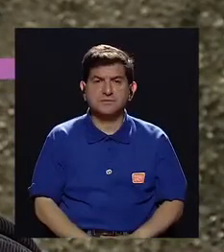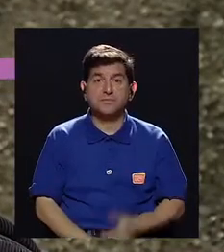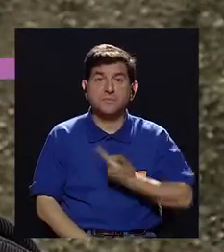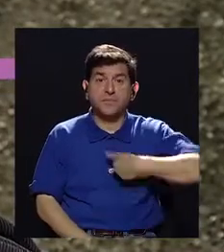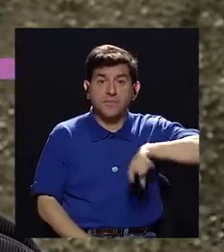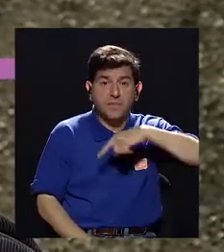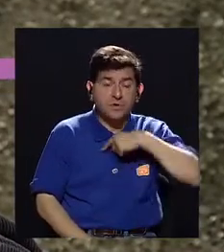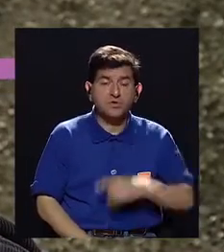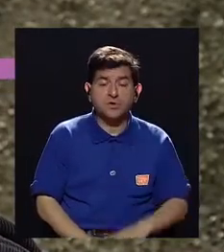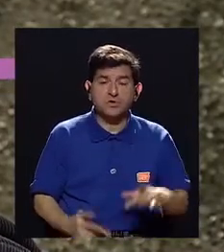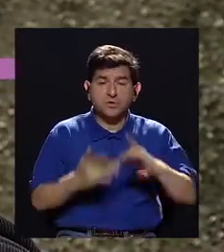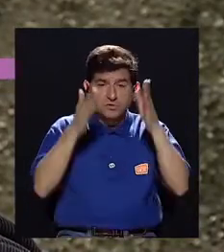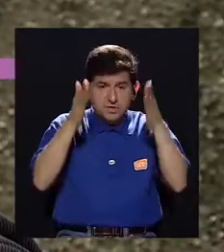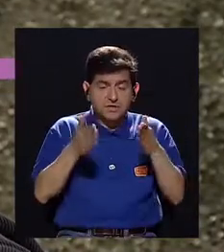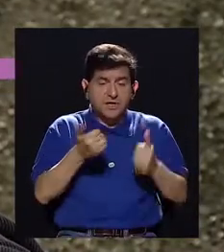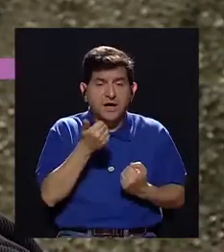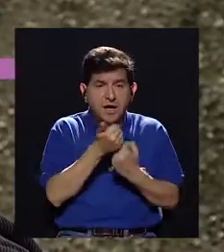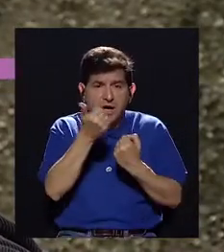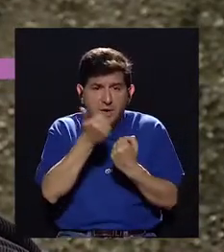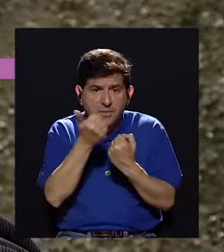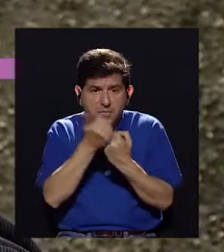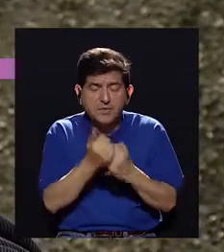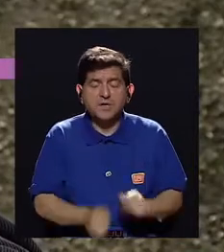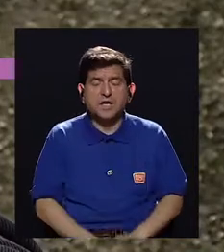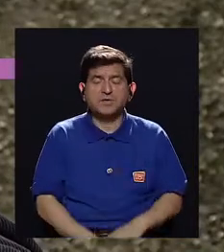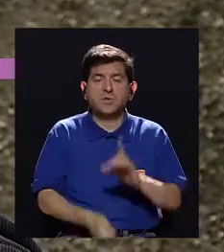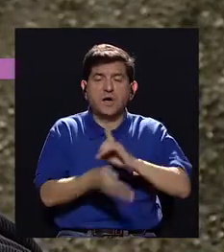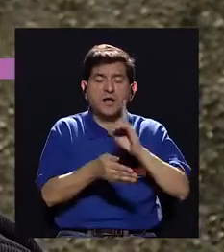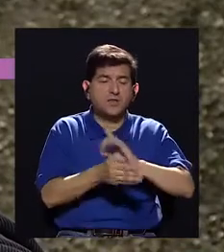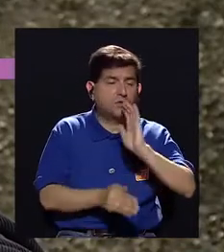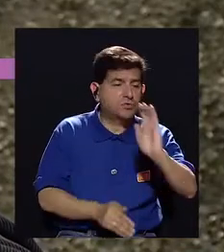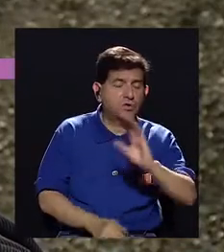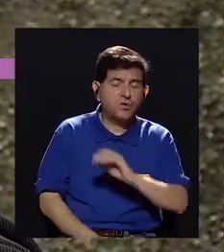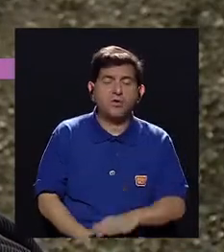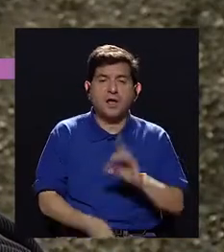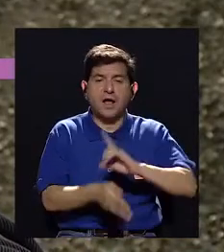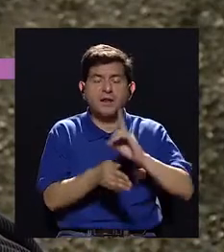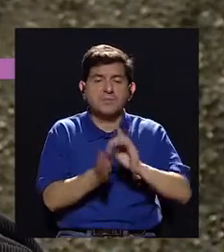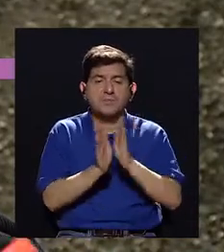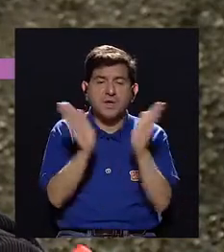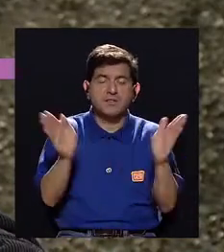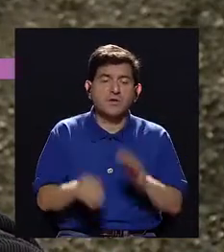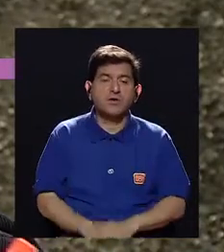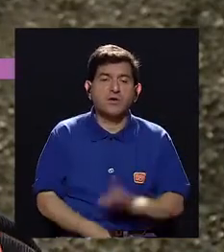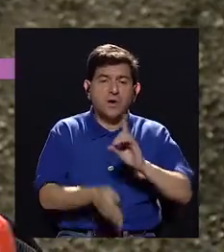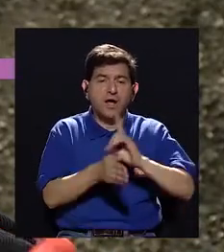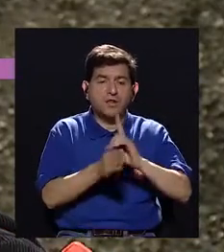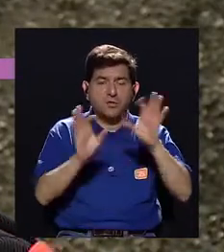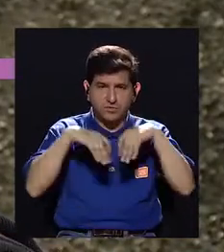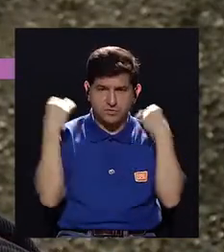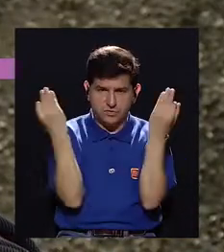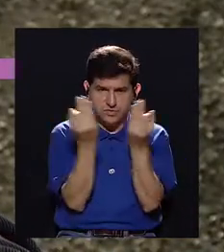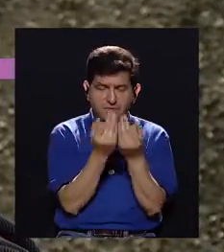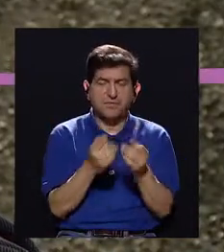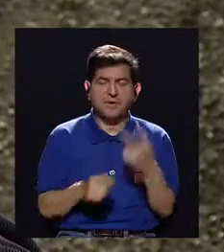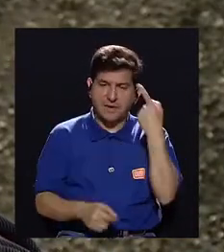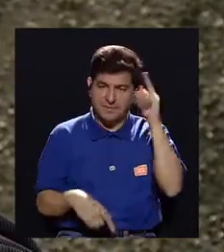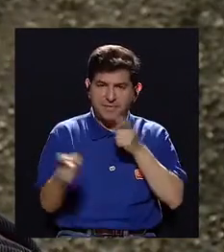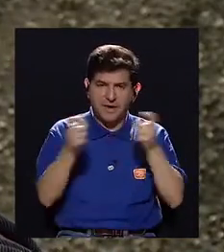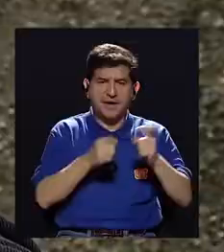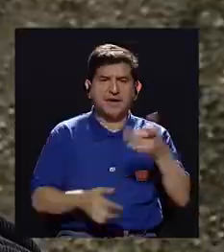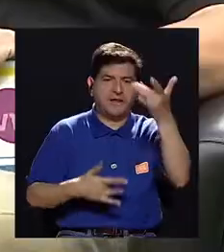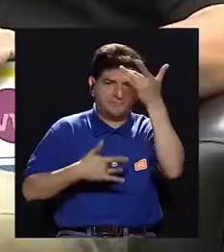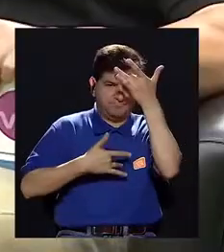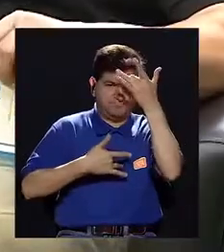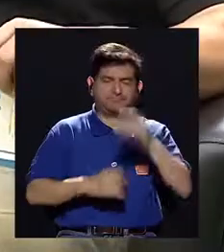es nosotros como neumólogos apoyando al pediatra, al médico general, al médico de familia, a poder controlar